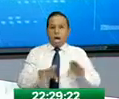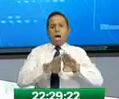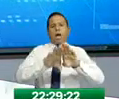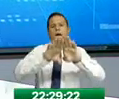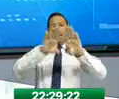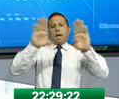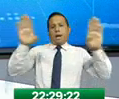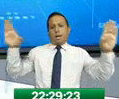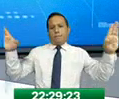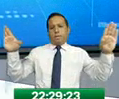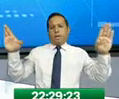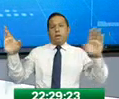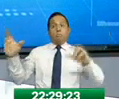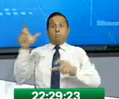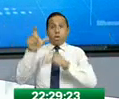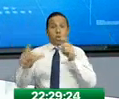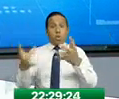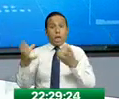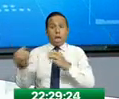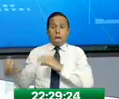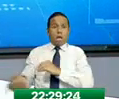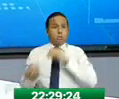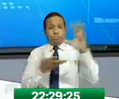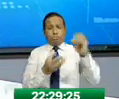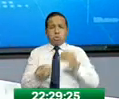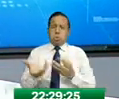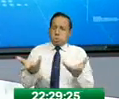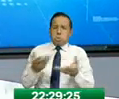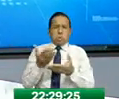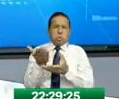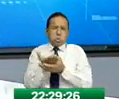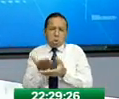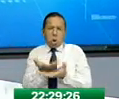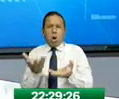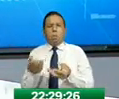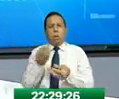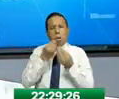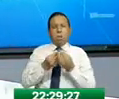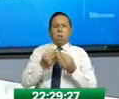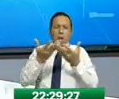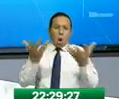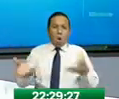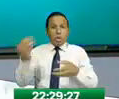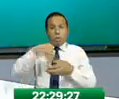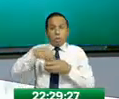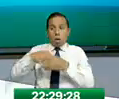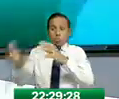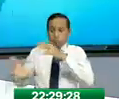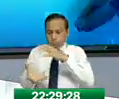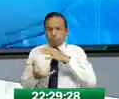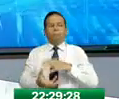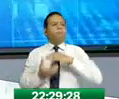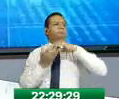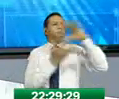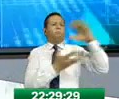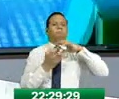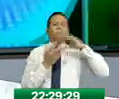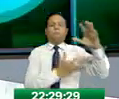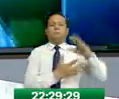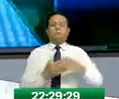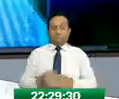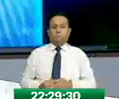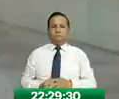30% de acuerdo al semáforo amarillo. 19 operadoras de transporte retoman sus actividades con protocolos de bioseguridad como debe ser.